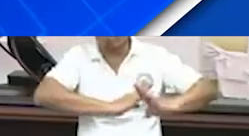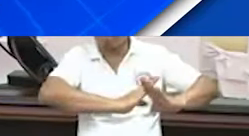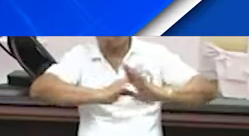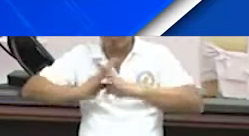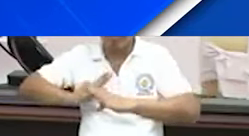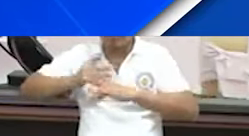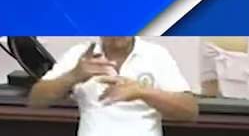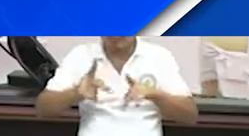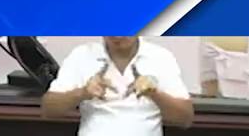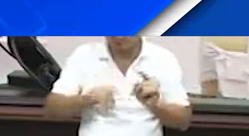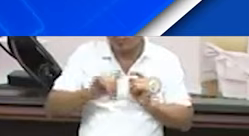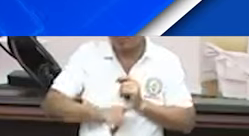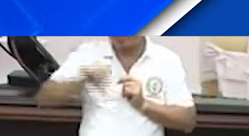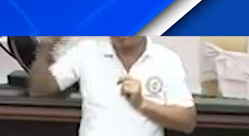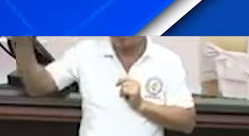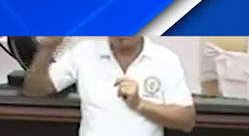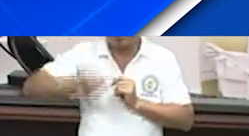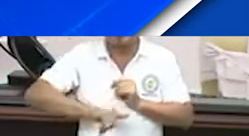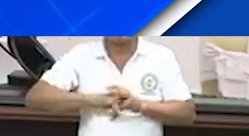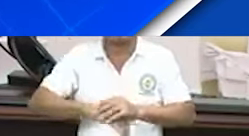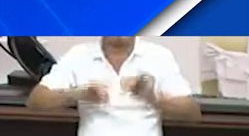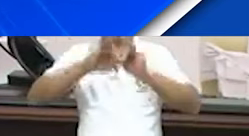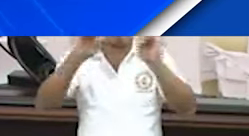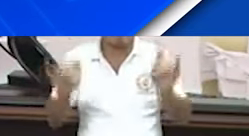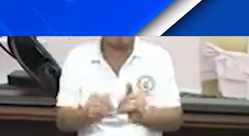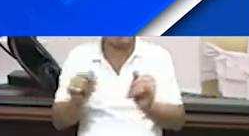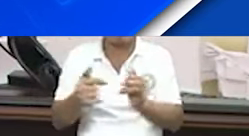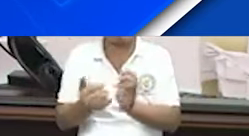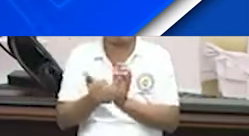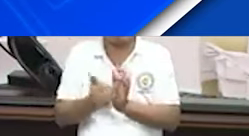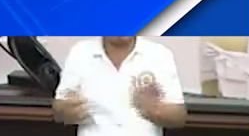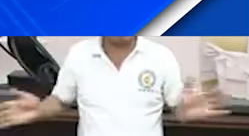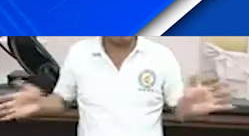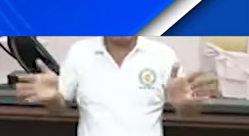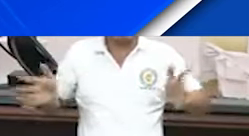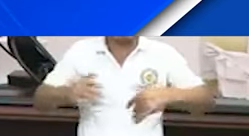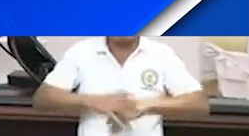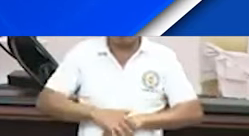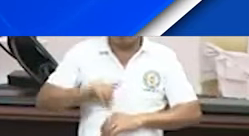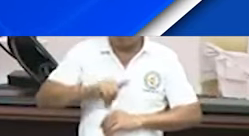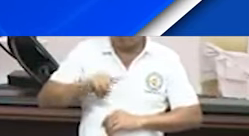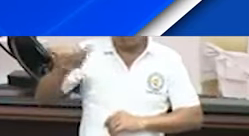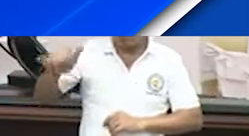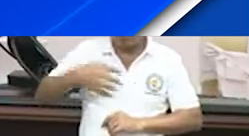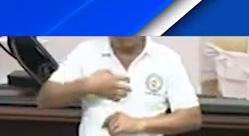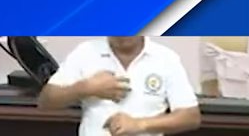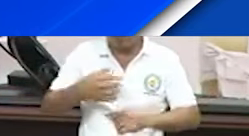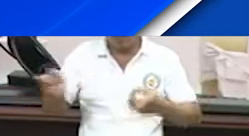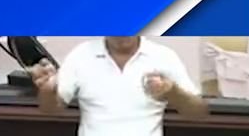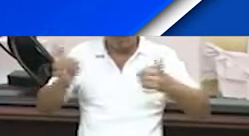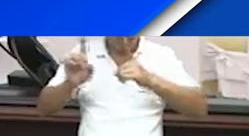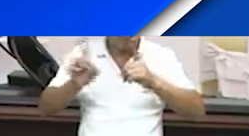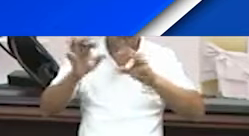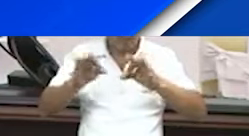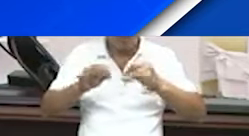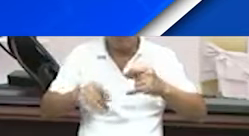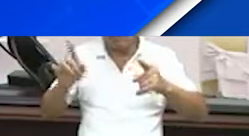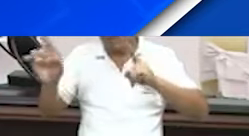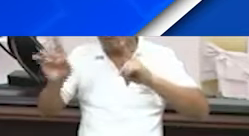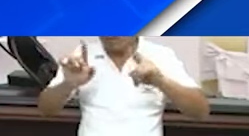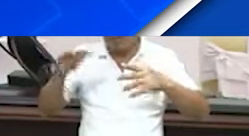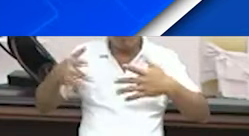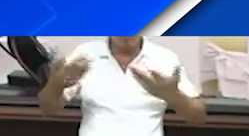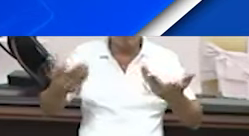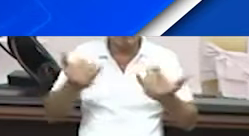al transporte aéreo internacional, promoviendo un sistema de aviación basado en la competencia entre líneas